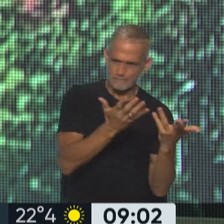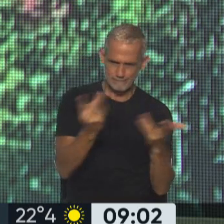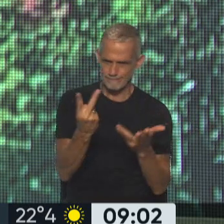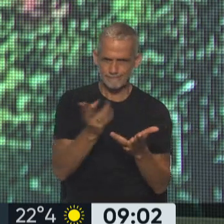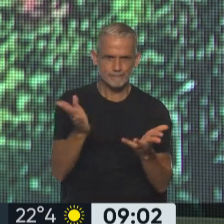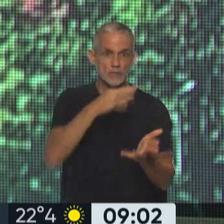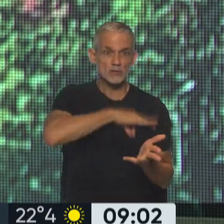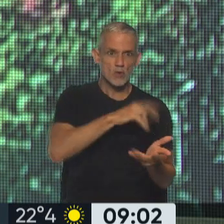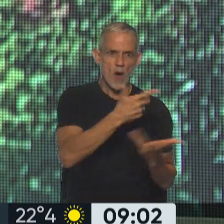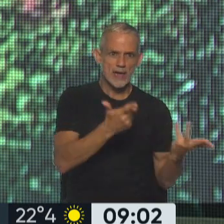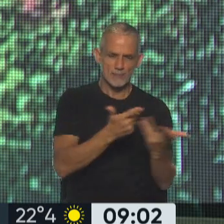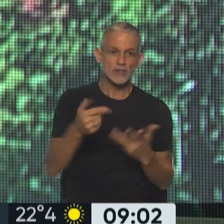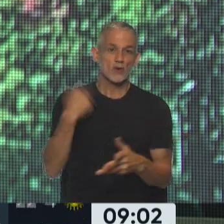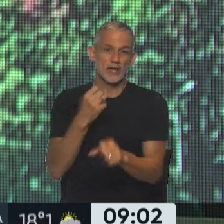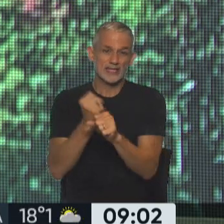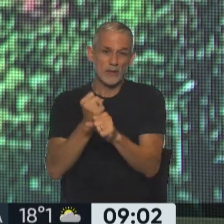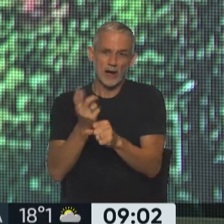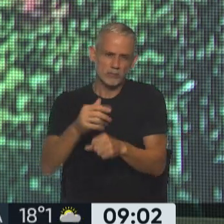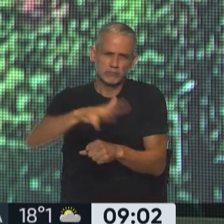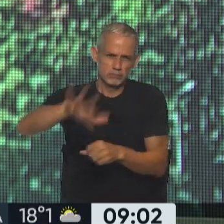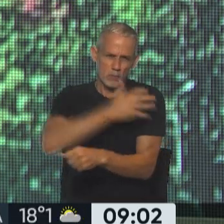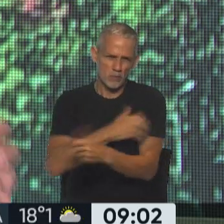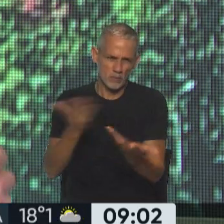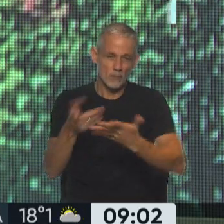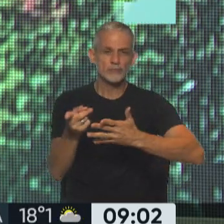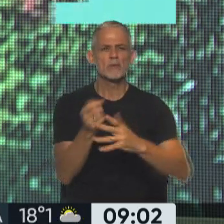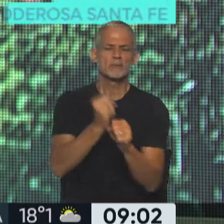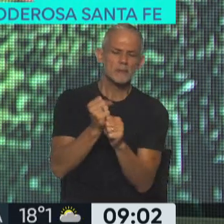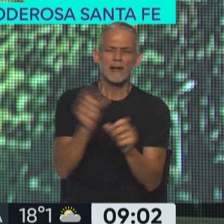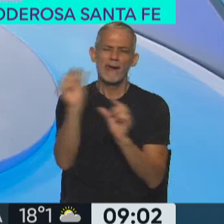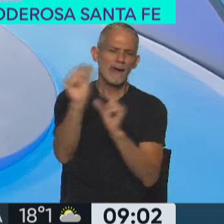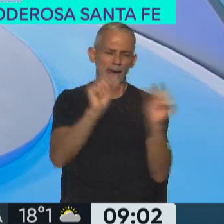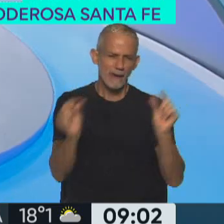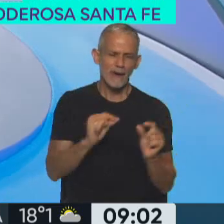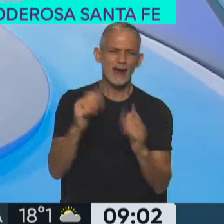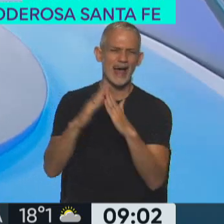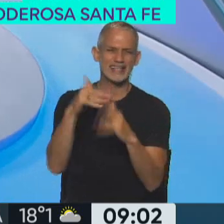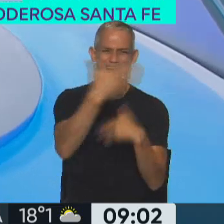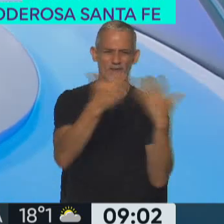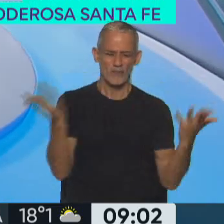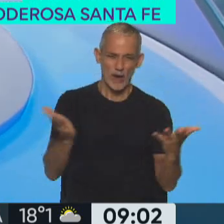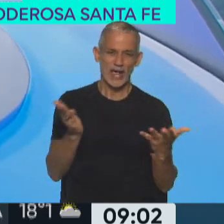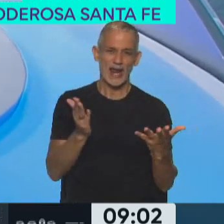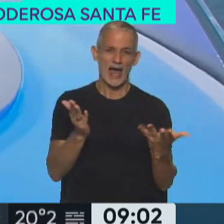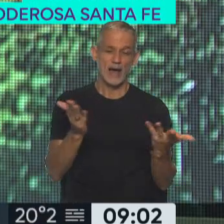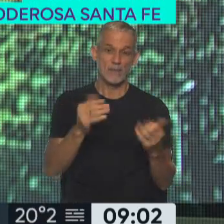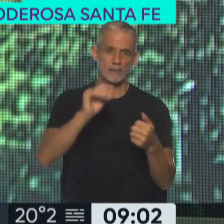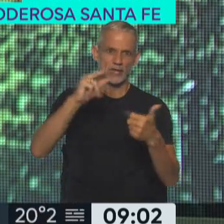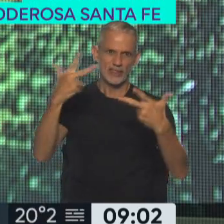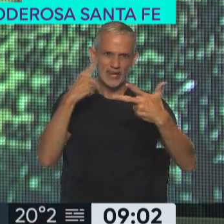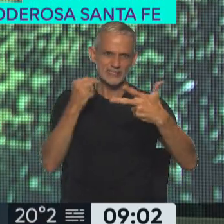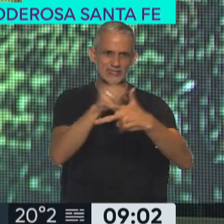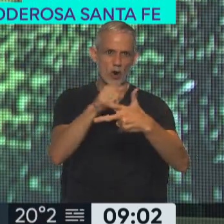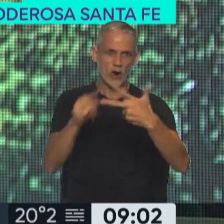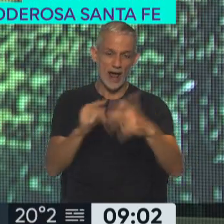tener ingresos. O sea, nosotros trabajamos en la economía popular. Hacemos changas, trabajamos fuera de nuestra casa, hablamos de la triple jornada. Como